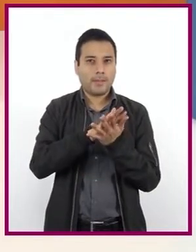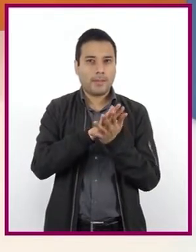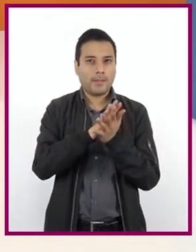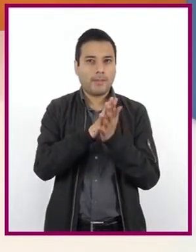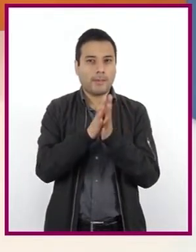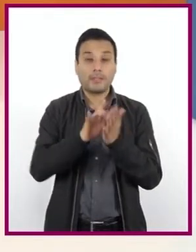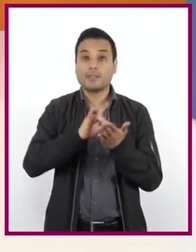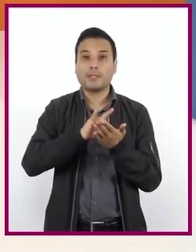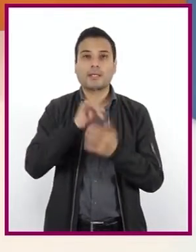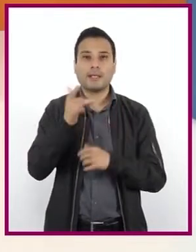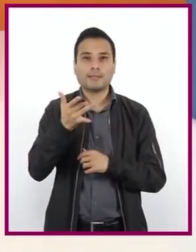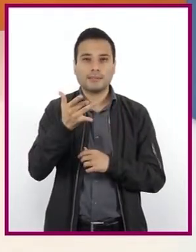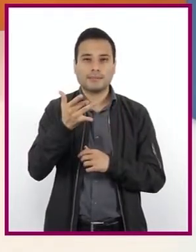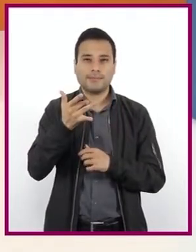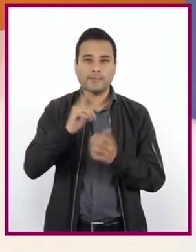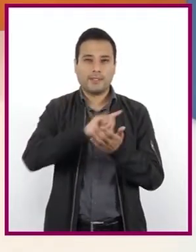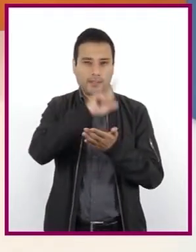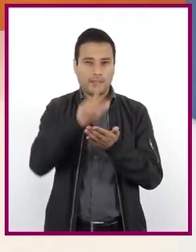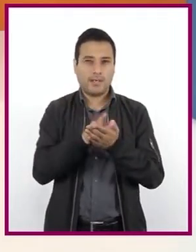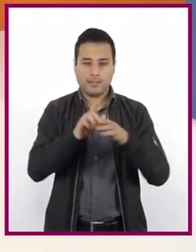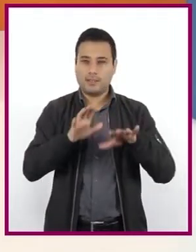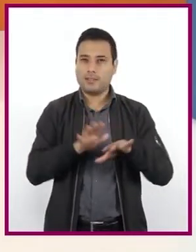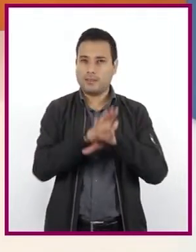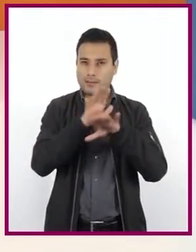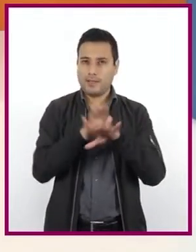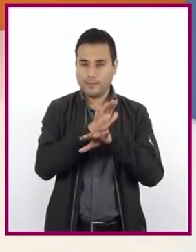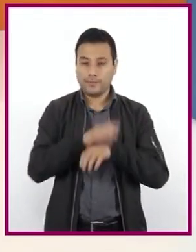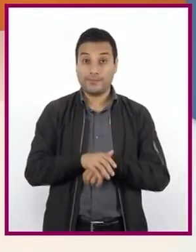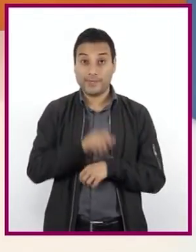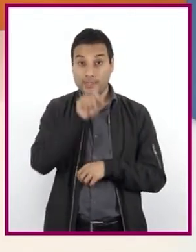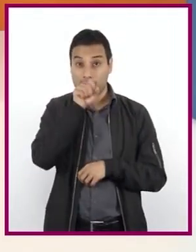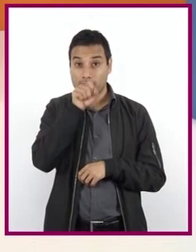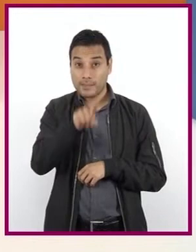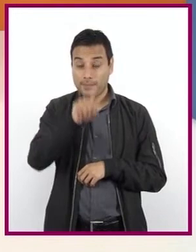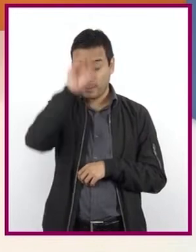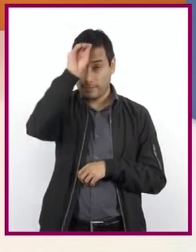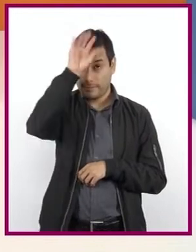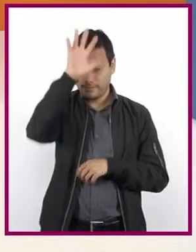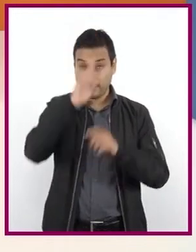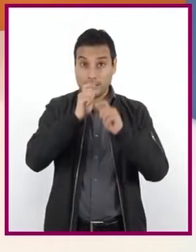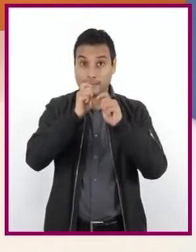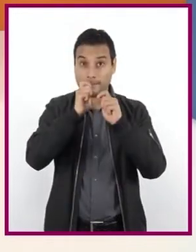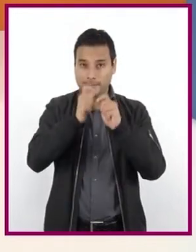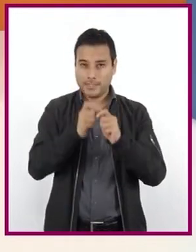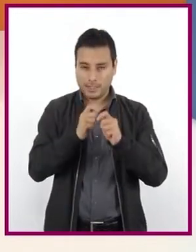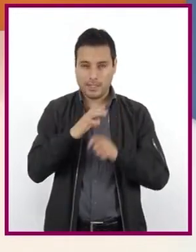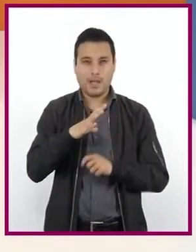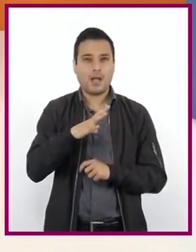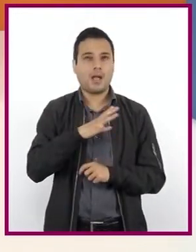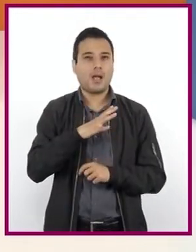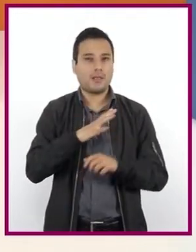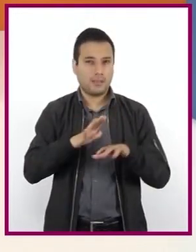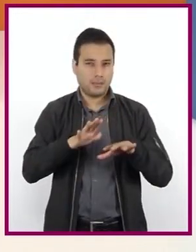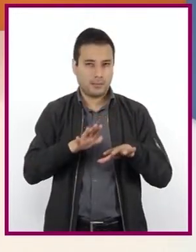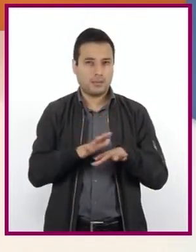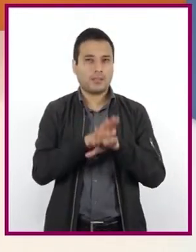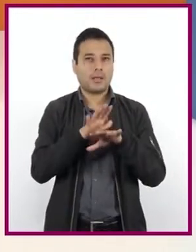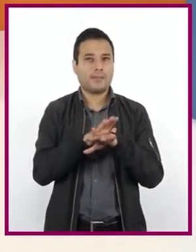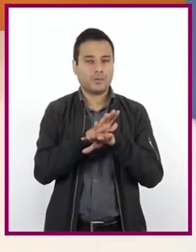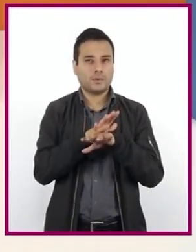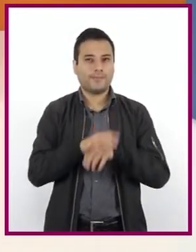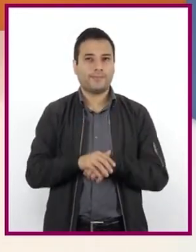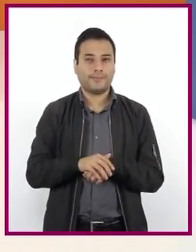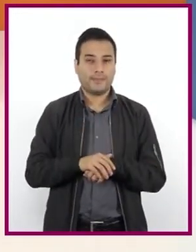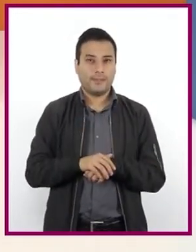reformas borbónicas. También en la minería hubo modificaciones. La política de los